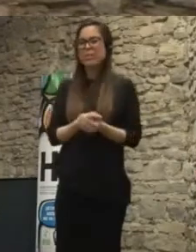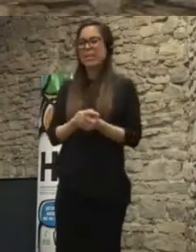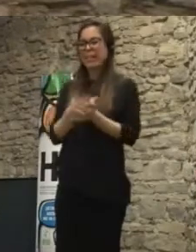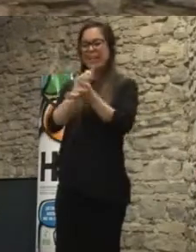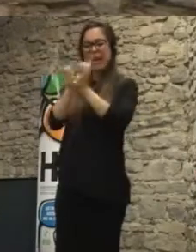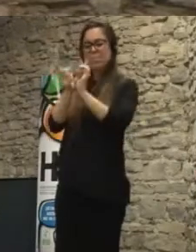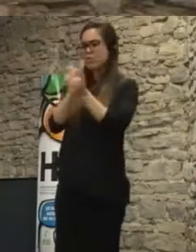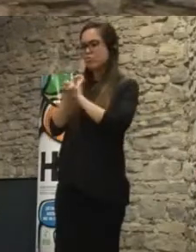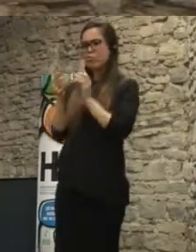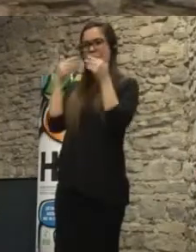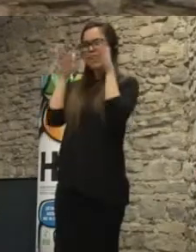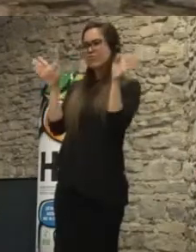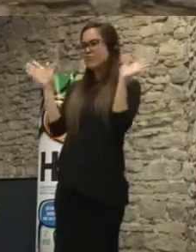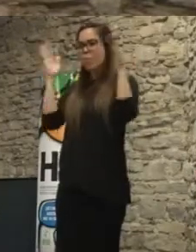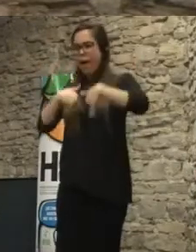la transformación,